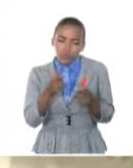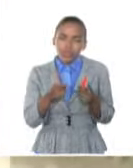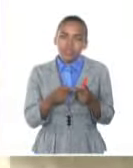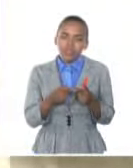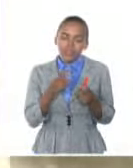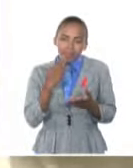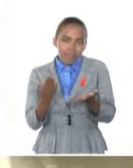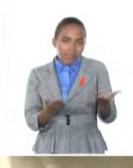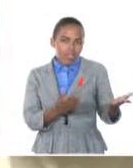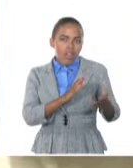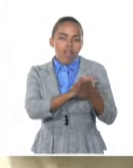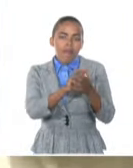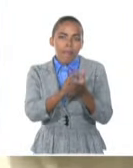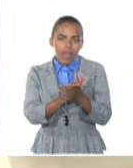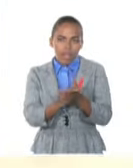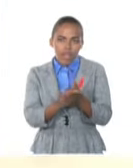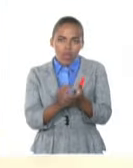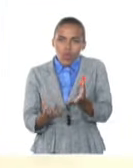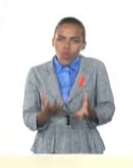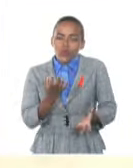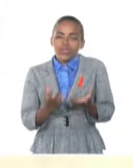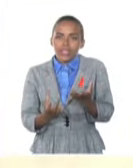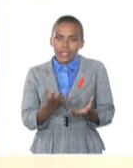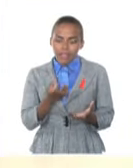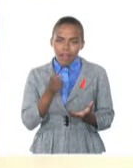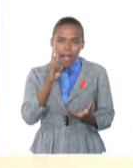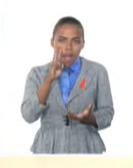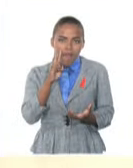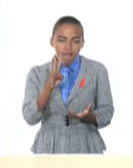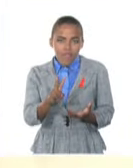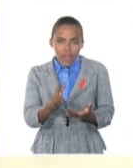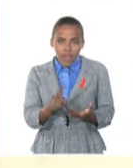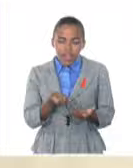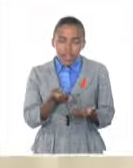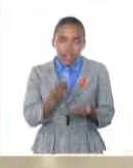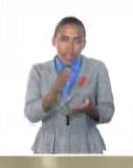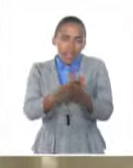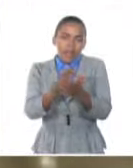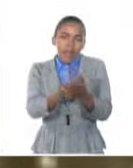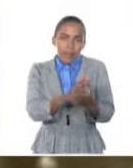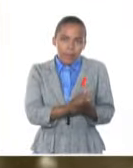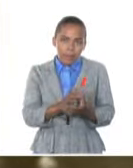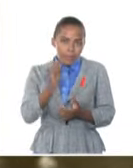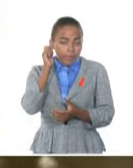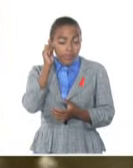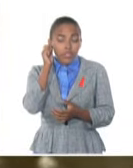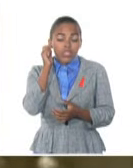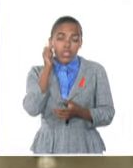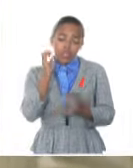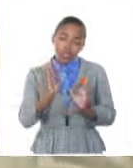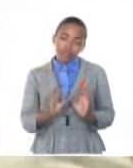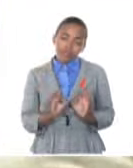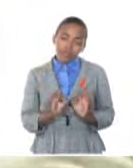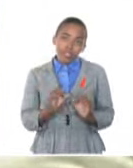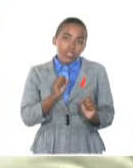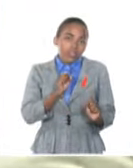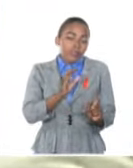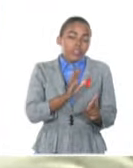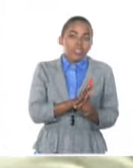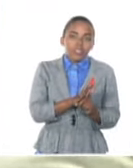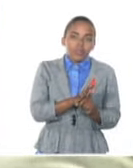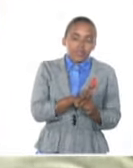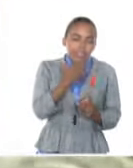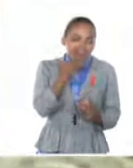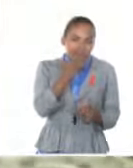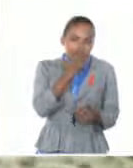amigos y a hacer comidas y a ver a sus chavas, todo su mundo, esto al final. Pero en un principio, no, le fascinaba la